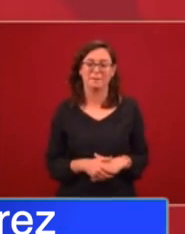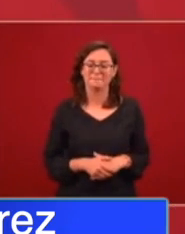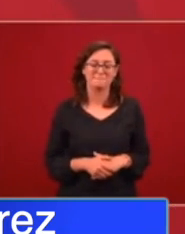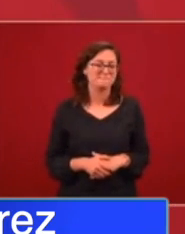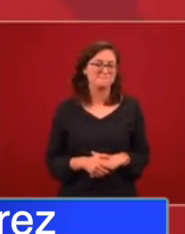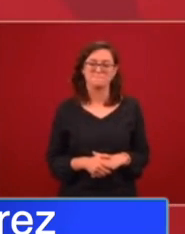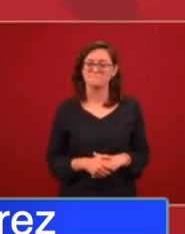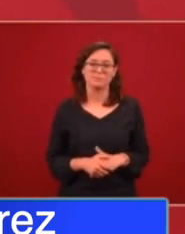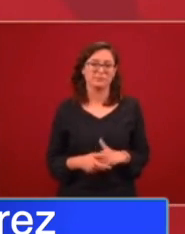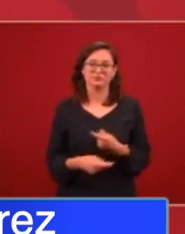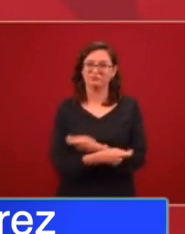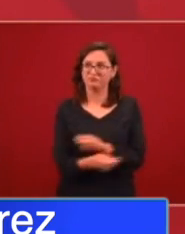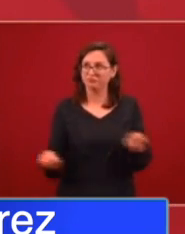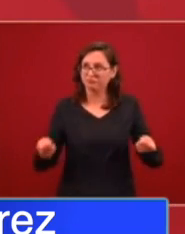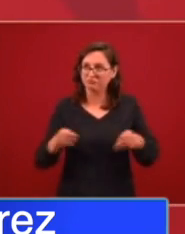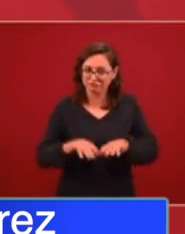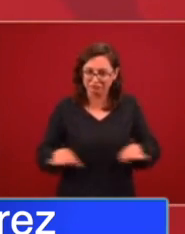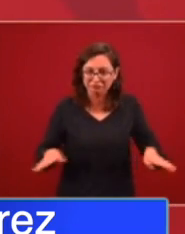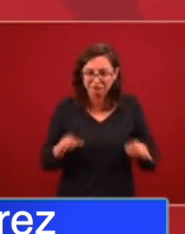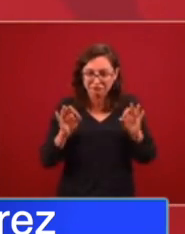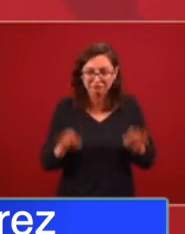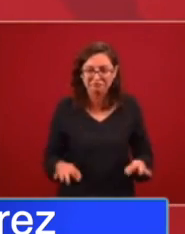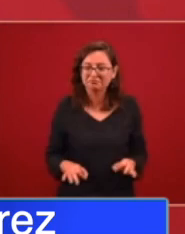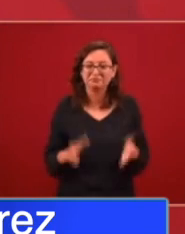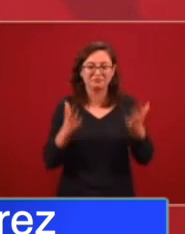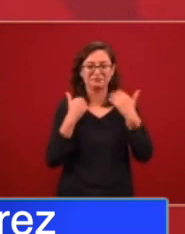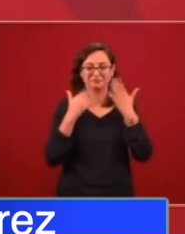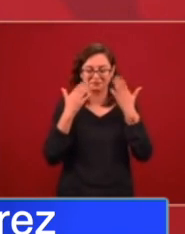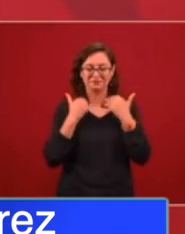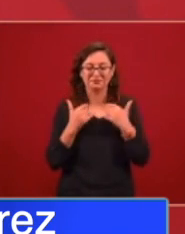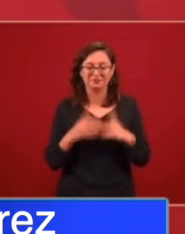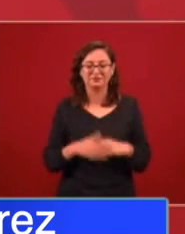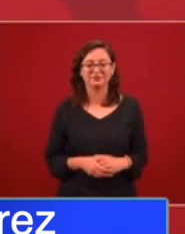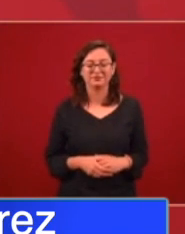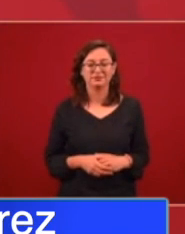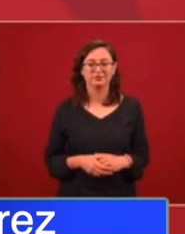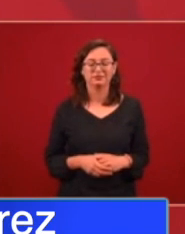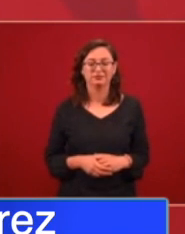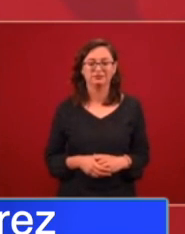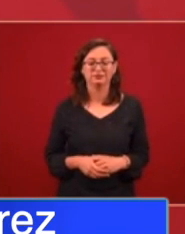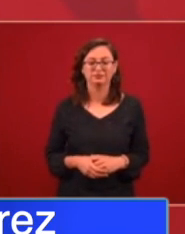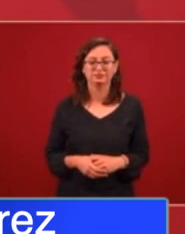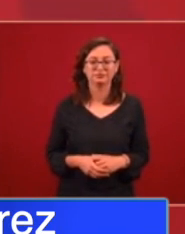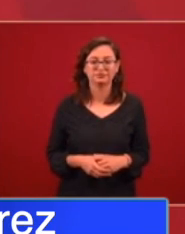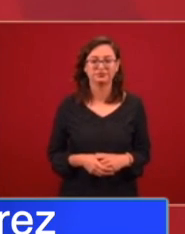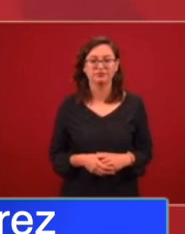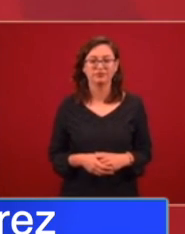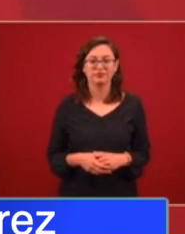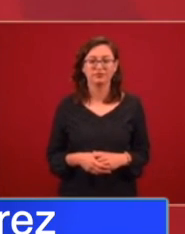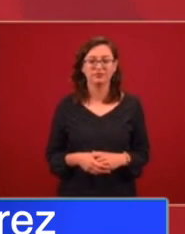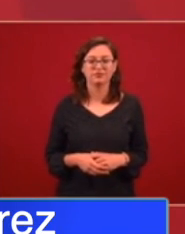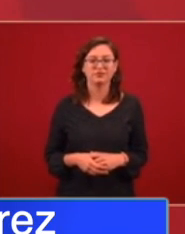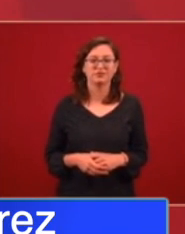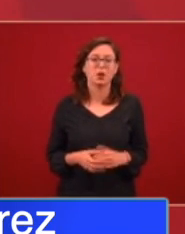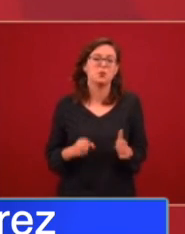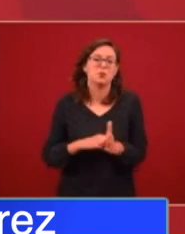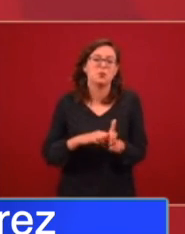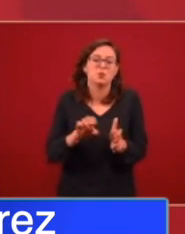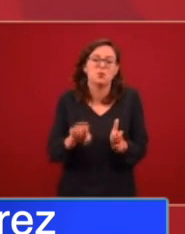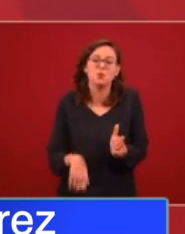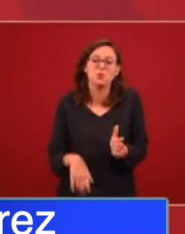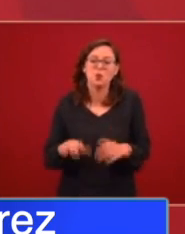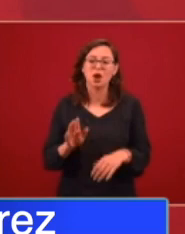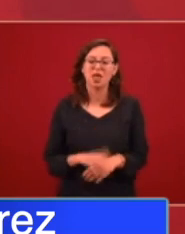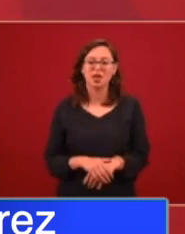una buena distribución de medicamentos. ¿Cómo es posible que lleguen los refrescos, para no hablar